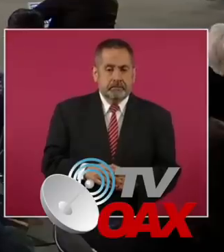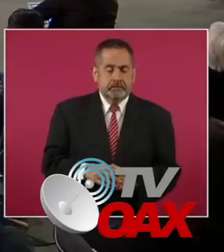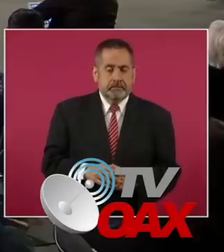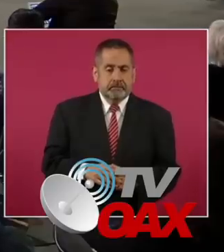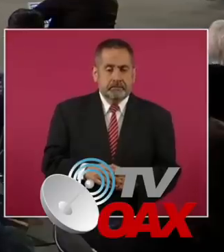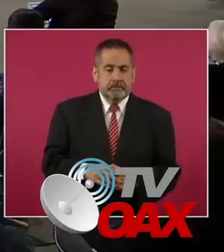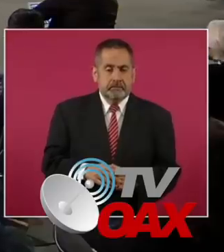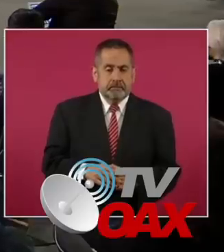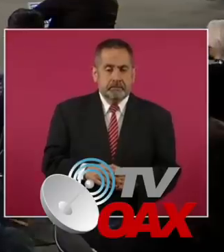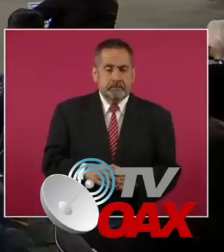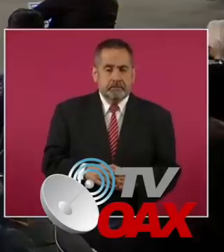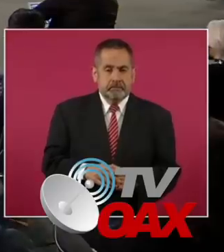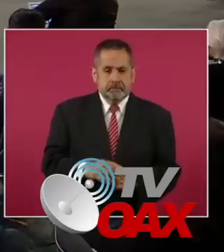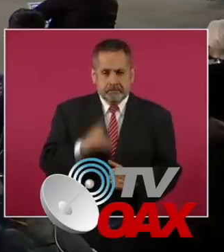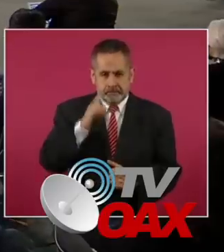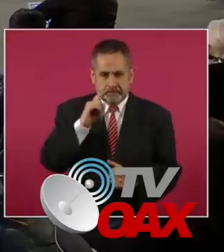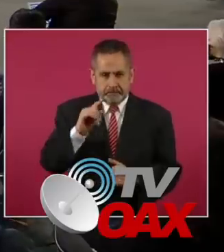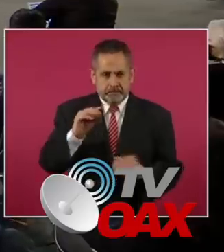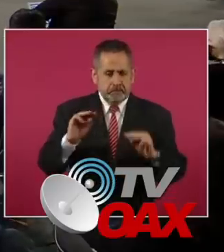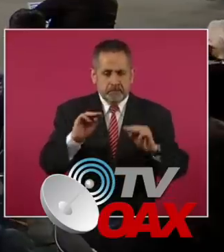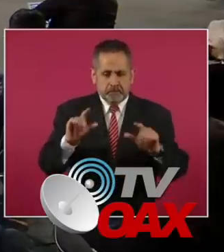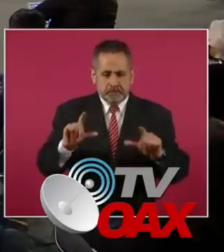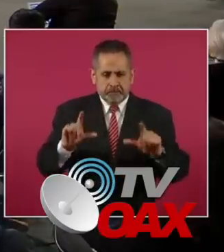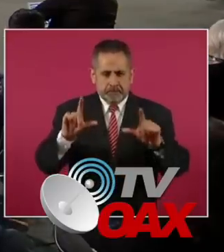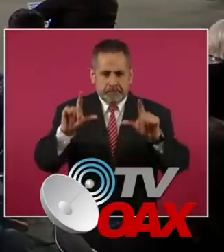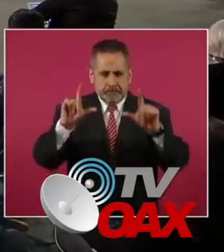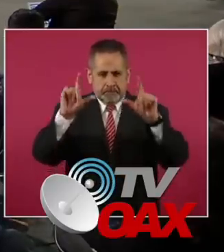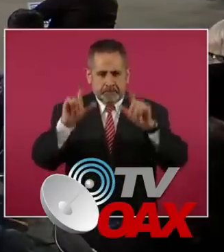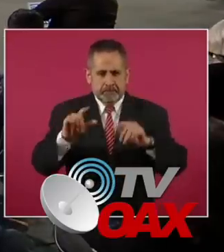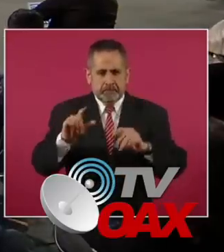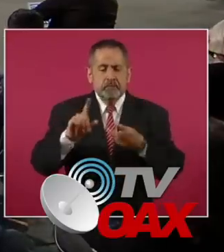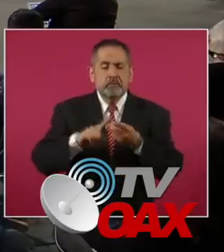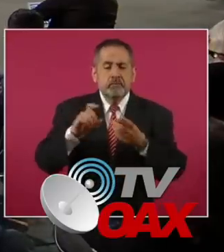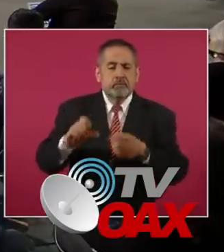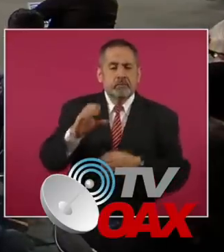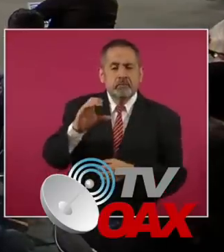Es muy, a ver, bájale un poco, así, pon a Cuba.